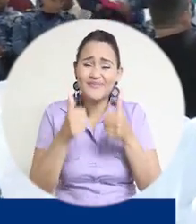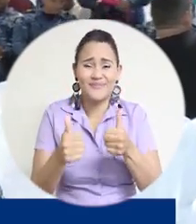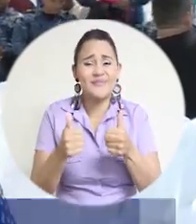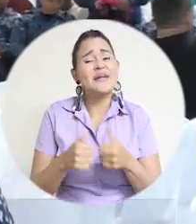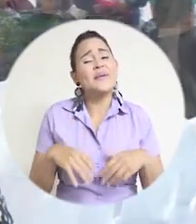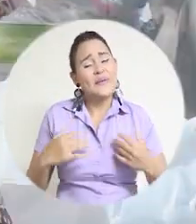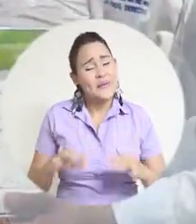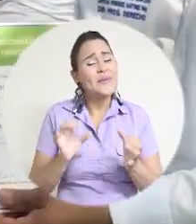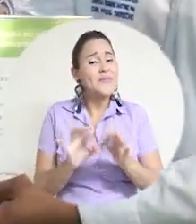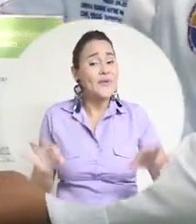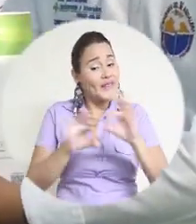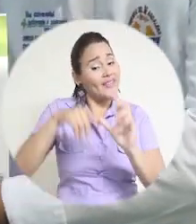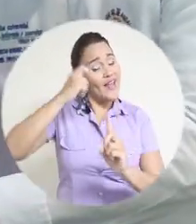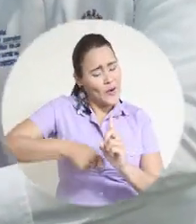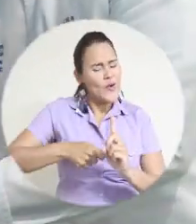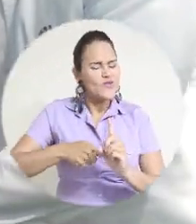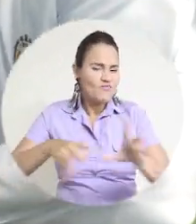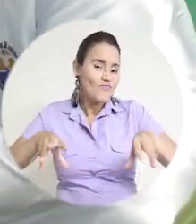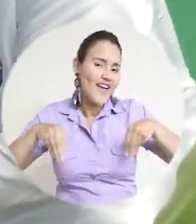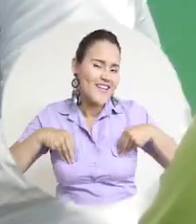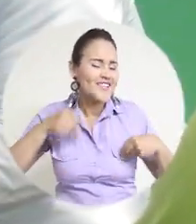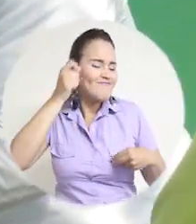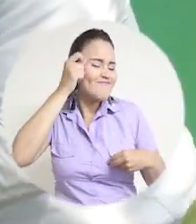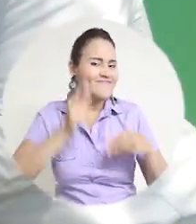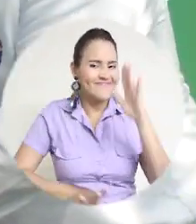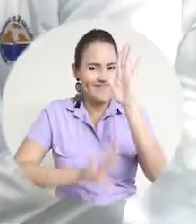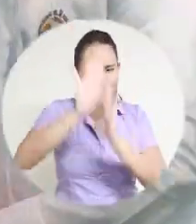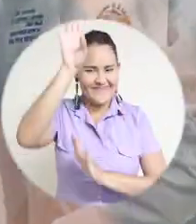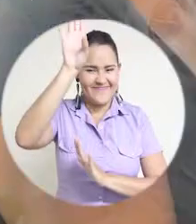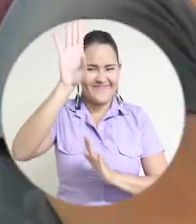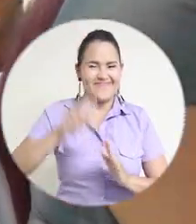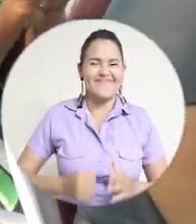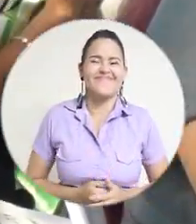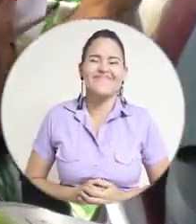aceptar los errores y saber sobrellevarlos y tratar de salir adelante.